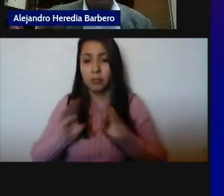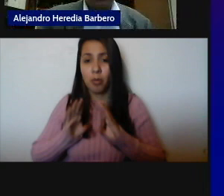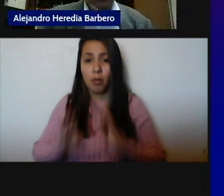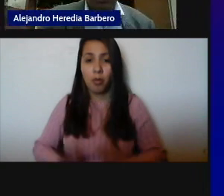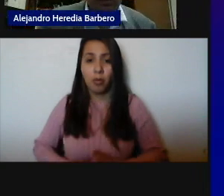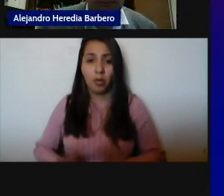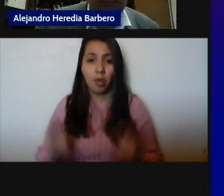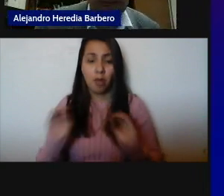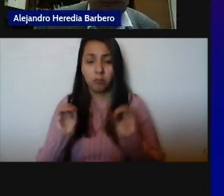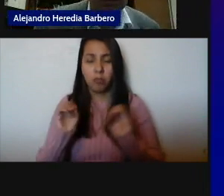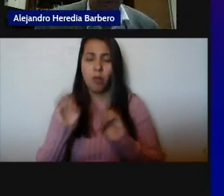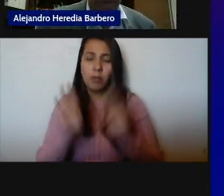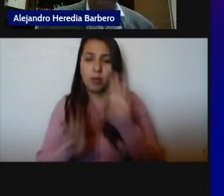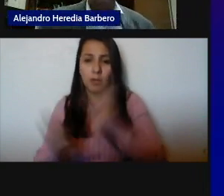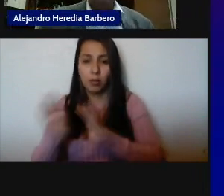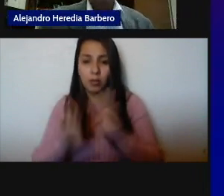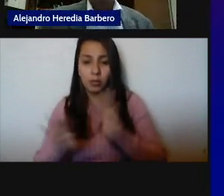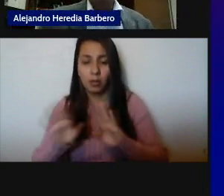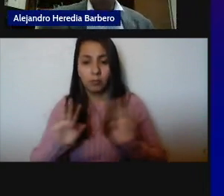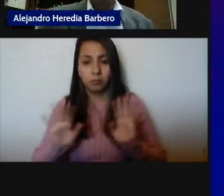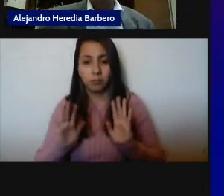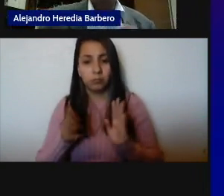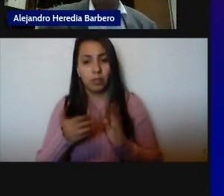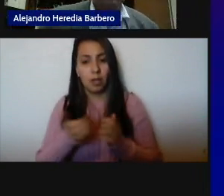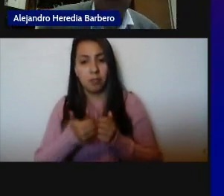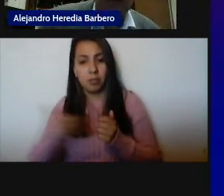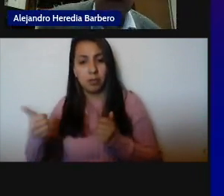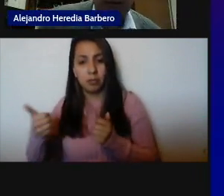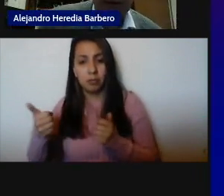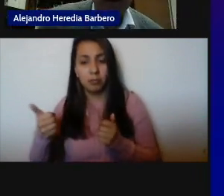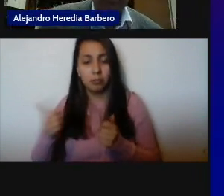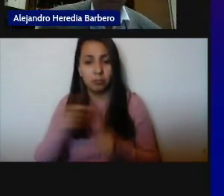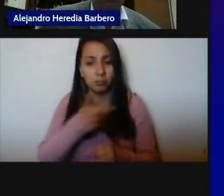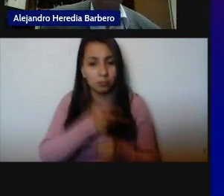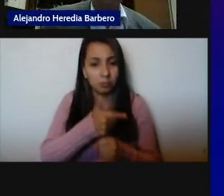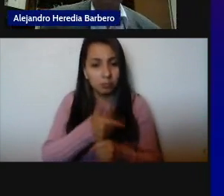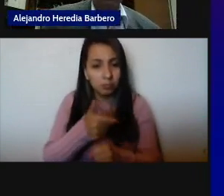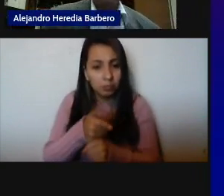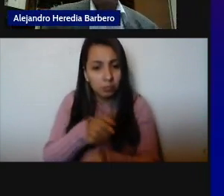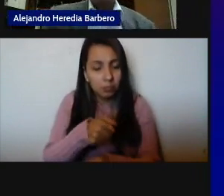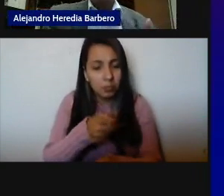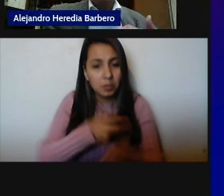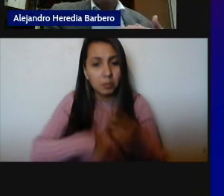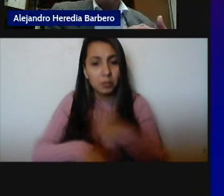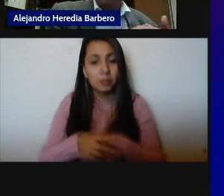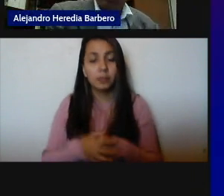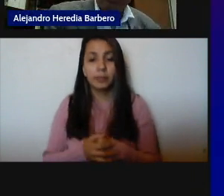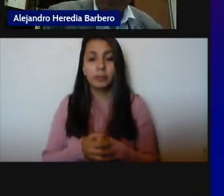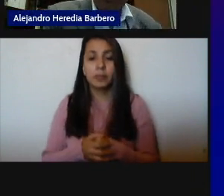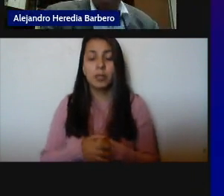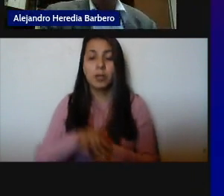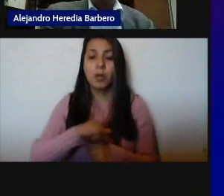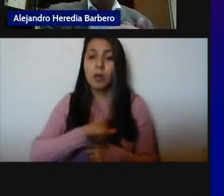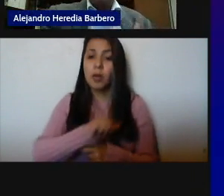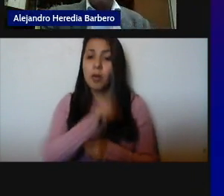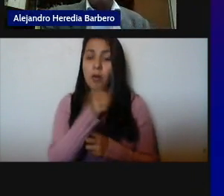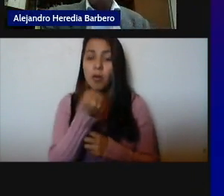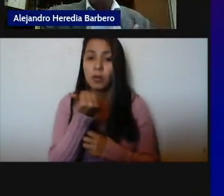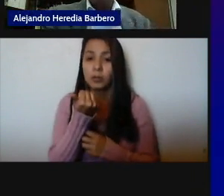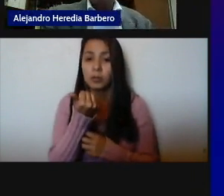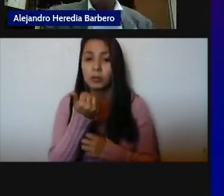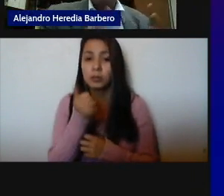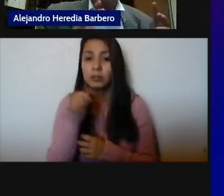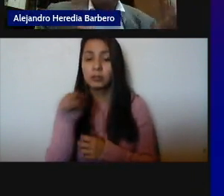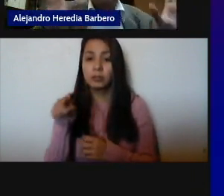biología, es decir, sin máquina celular, de las piezas del rompecabezas. La otra parte